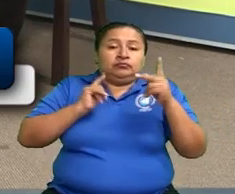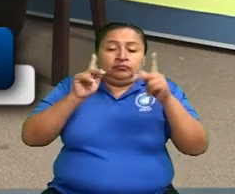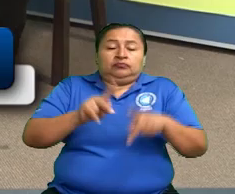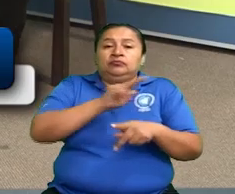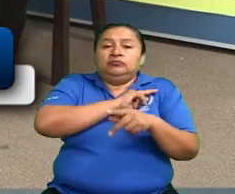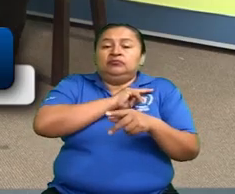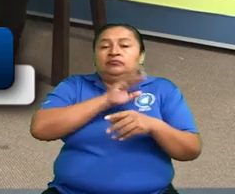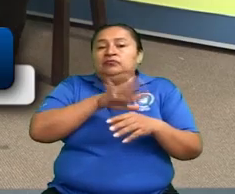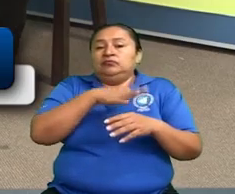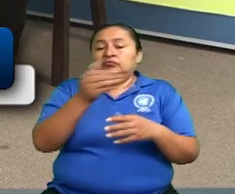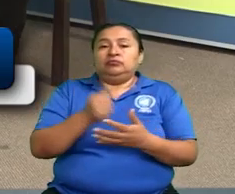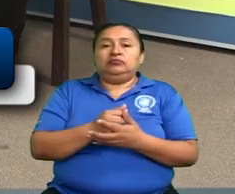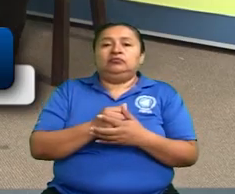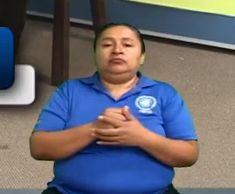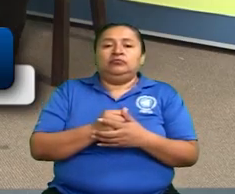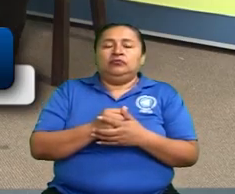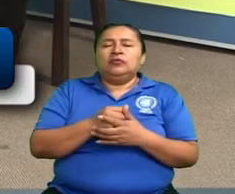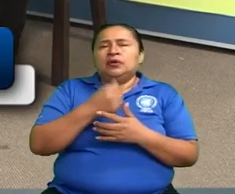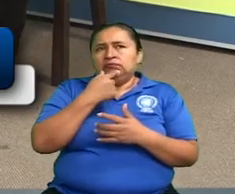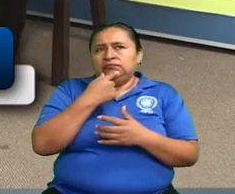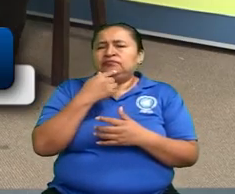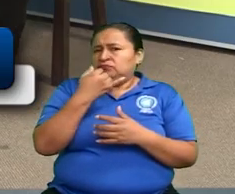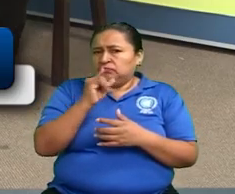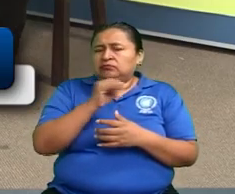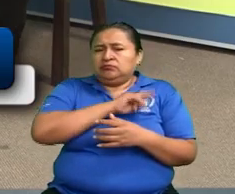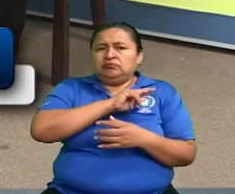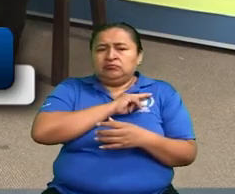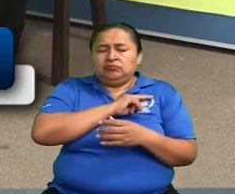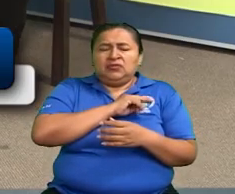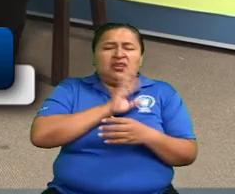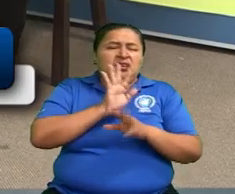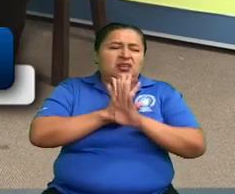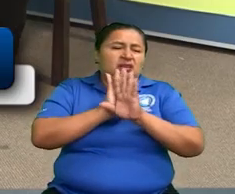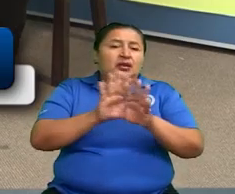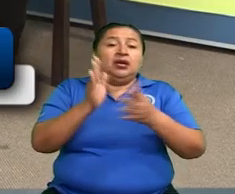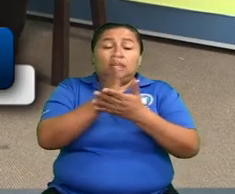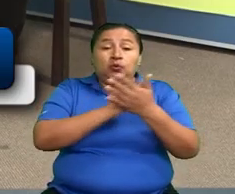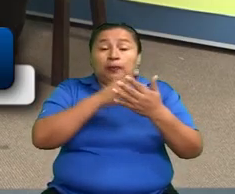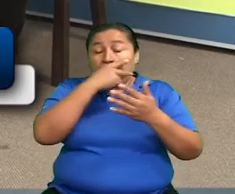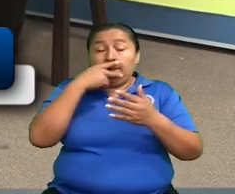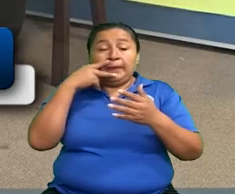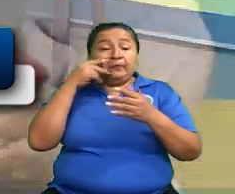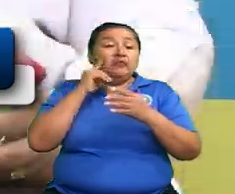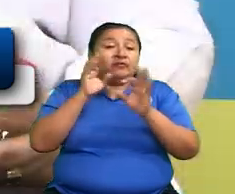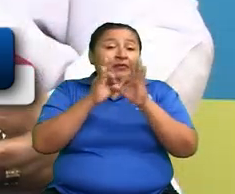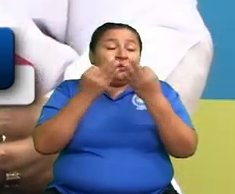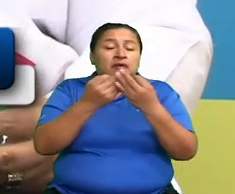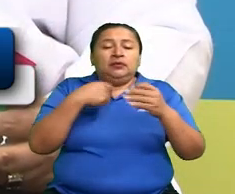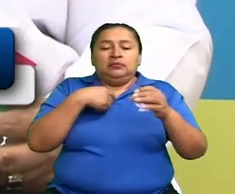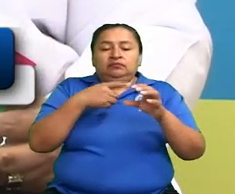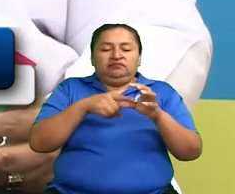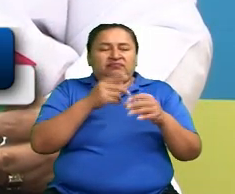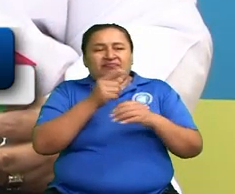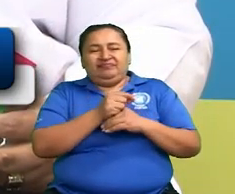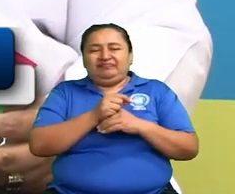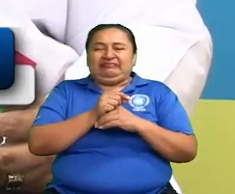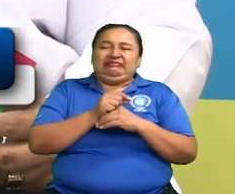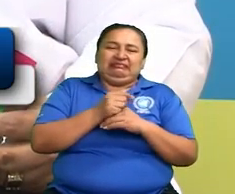este esquema de vacunación? Sí, hay lo que es la deserción. Hay padres que están, que no muestran